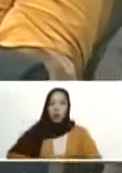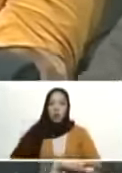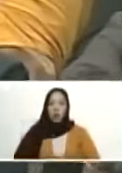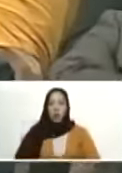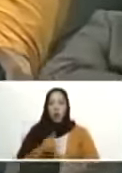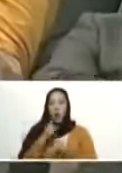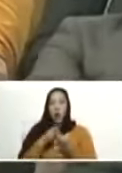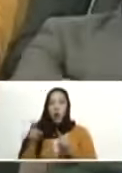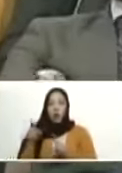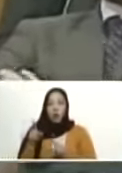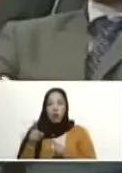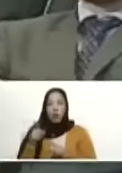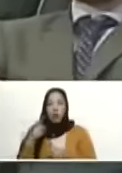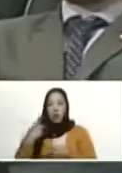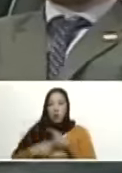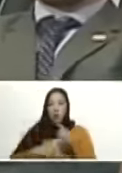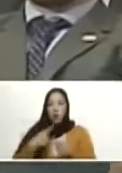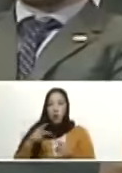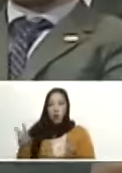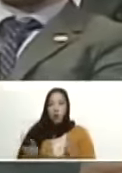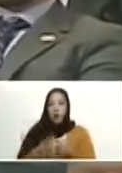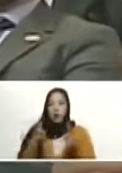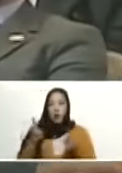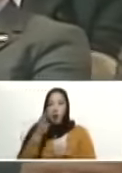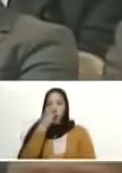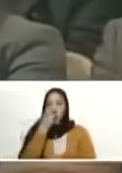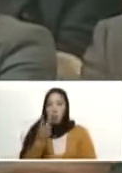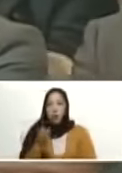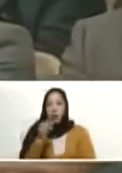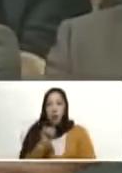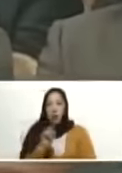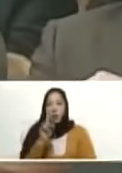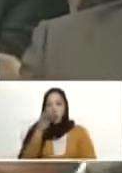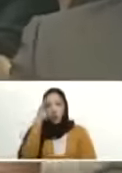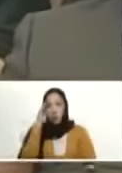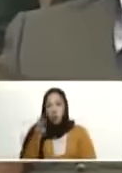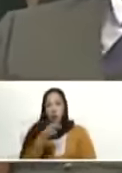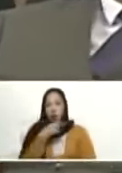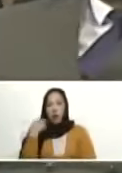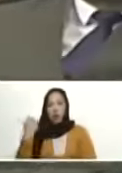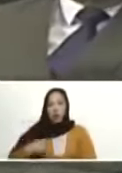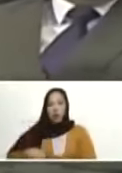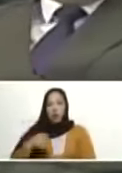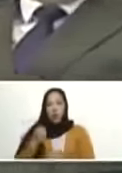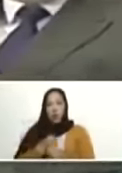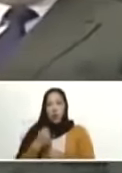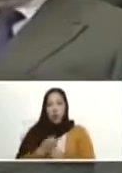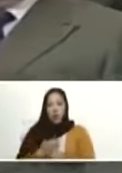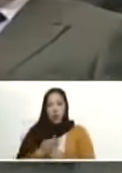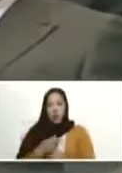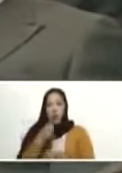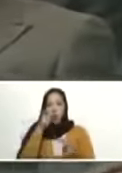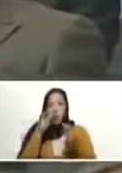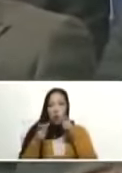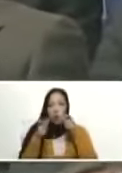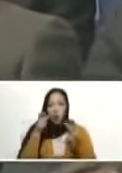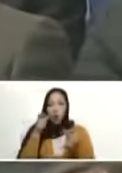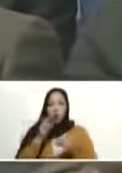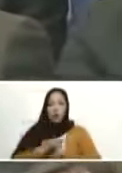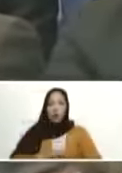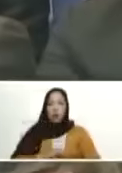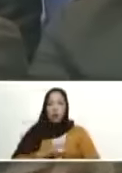Otra, como producto de una victoria militar, como la China del gran timonel Mao